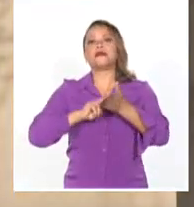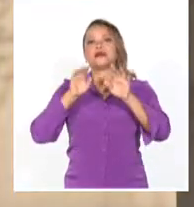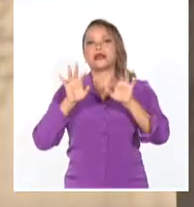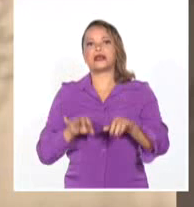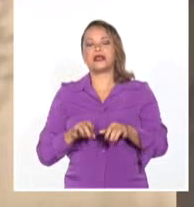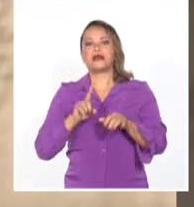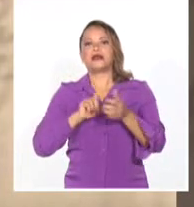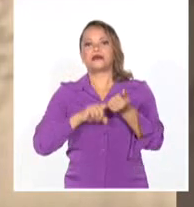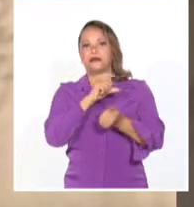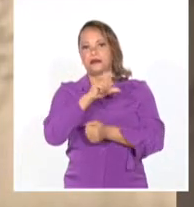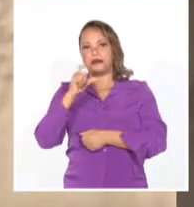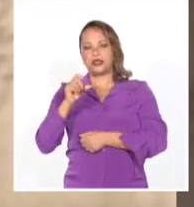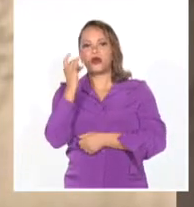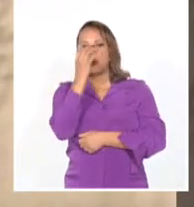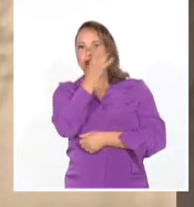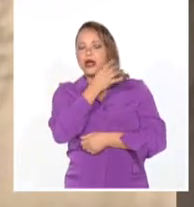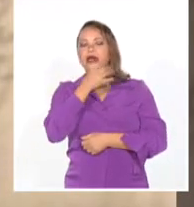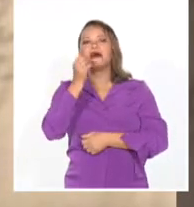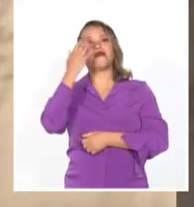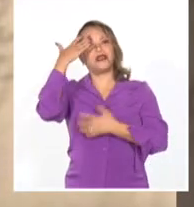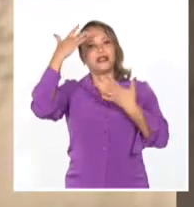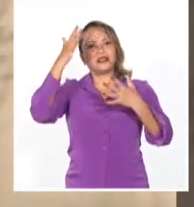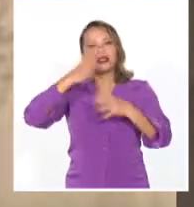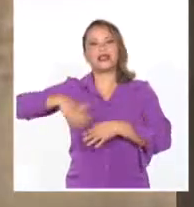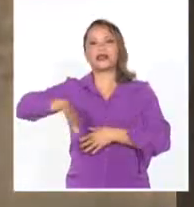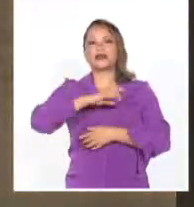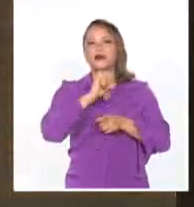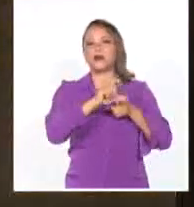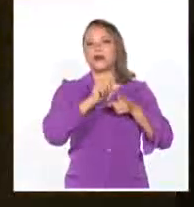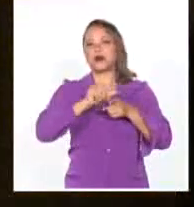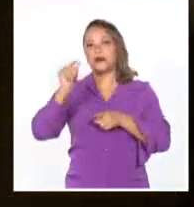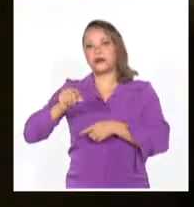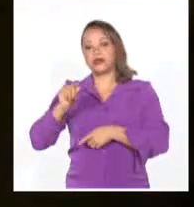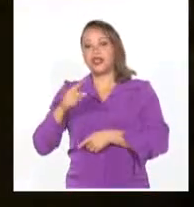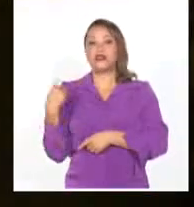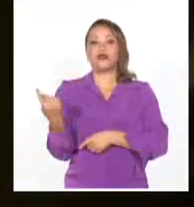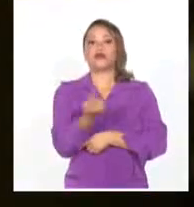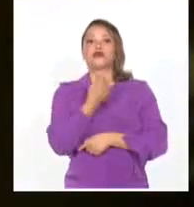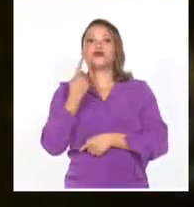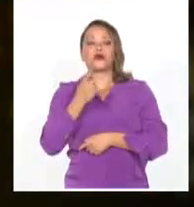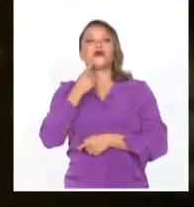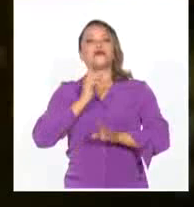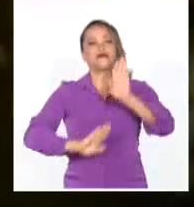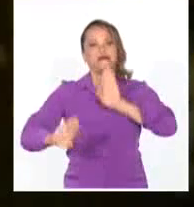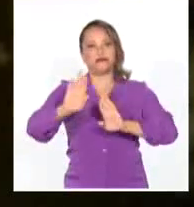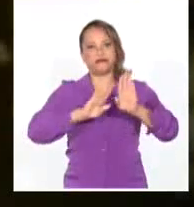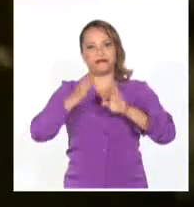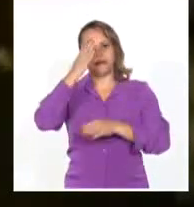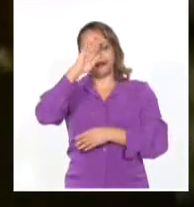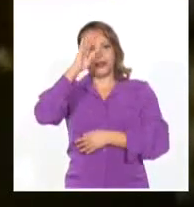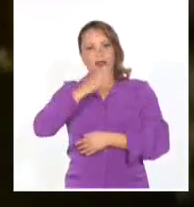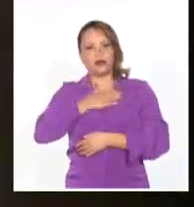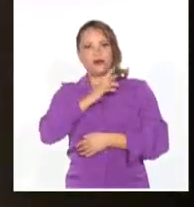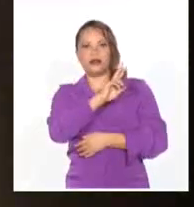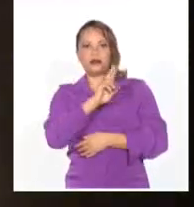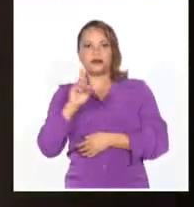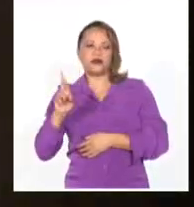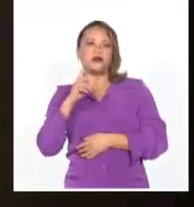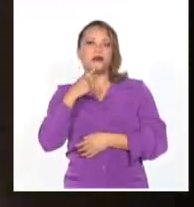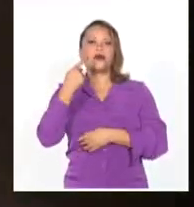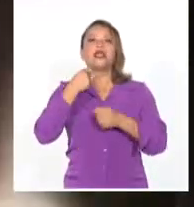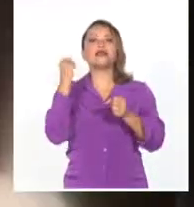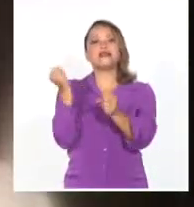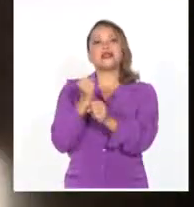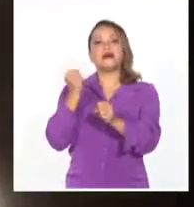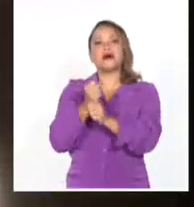Roberto Morales Ojeda, felicitó a los campesinos y los definió como fieles defensores de la revolución por su decisivo papel en el